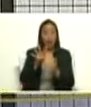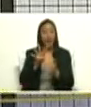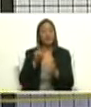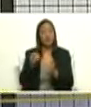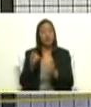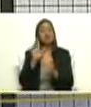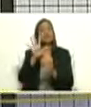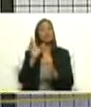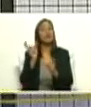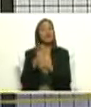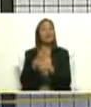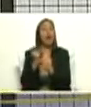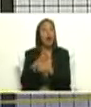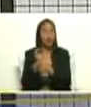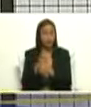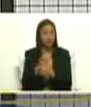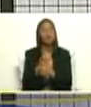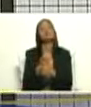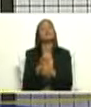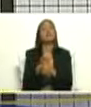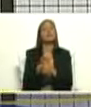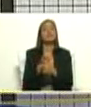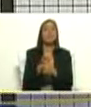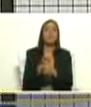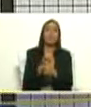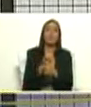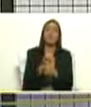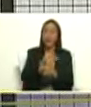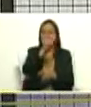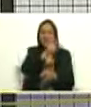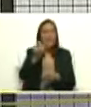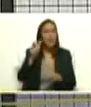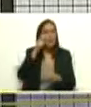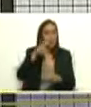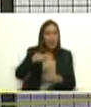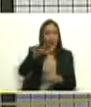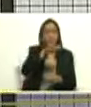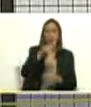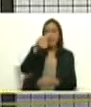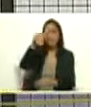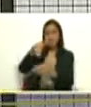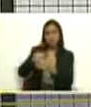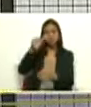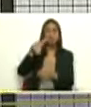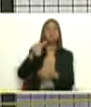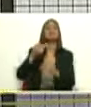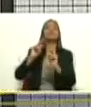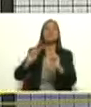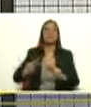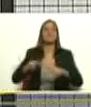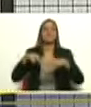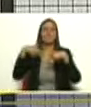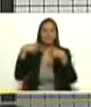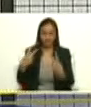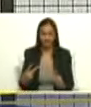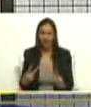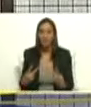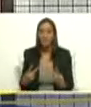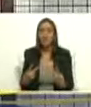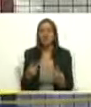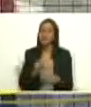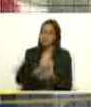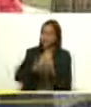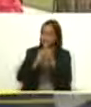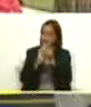revocatorio y el pueblo convirtió el referendum revocatorio en un refer revolc atorio el